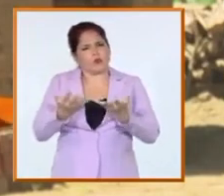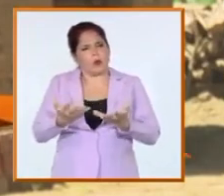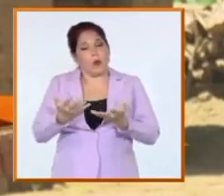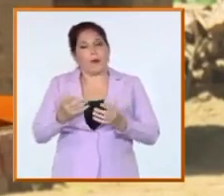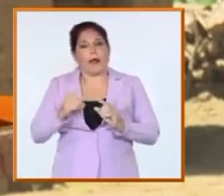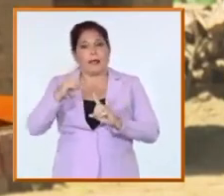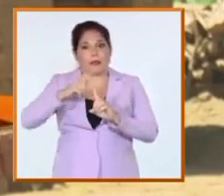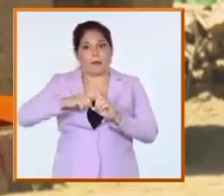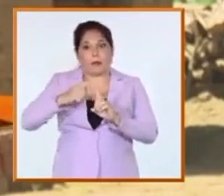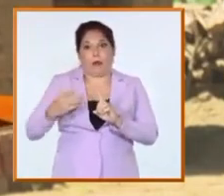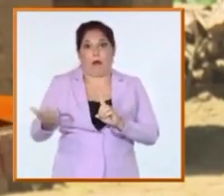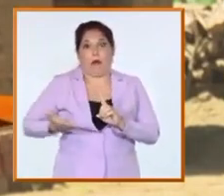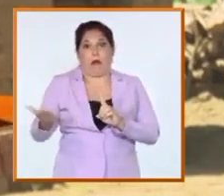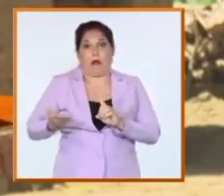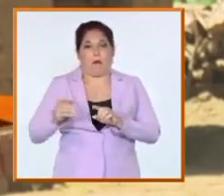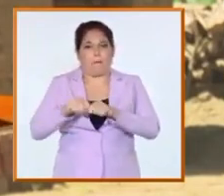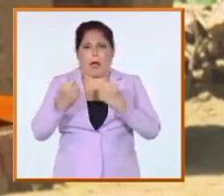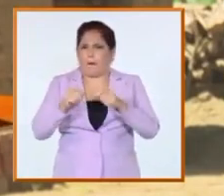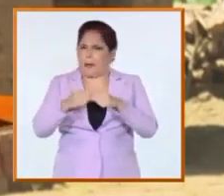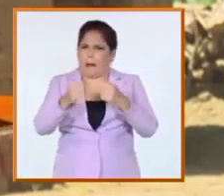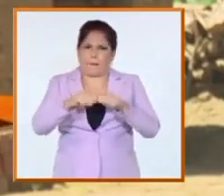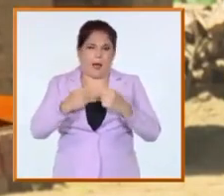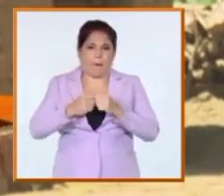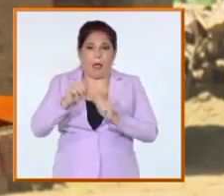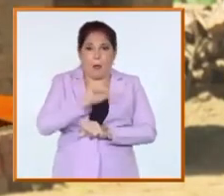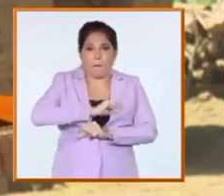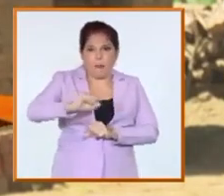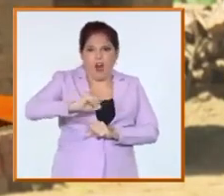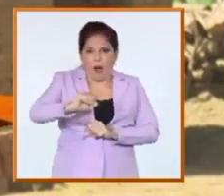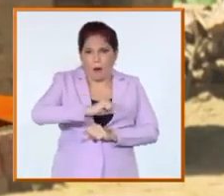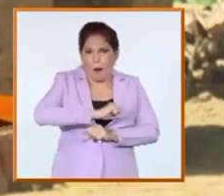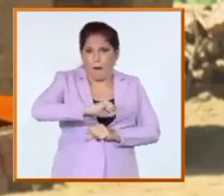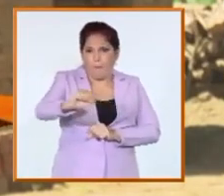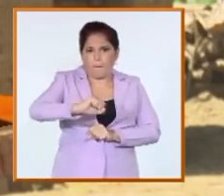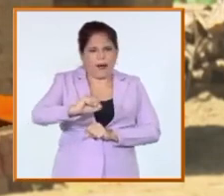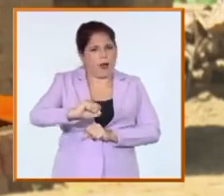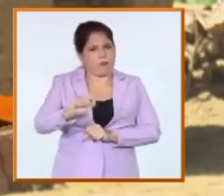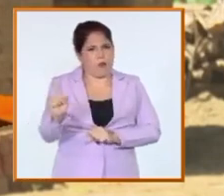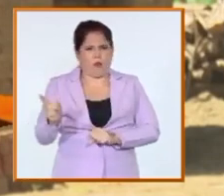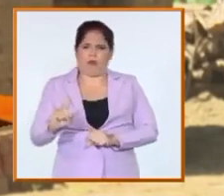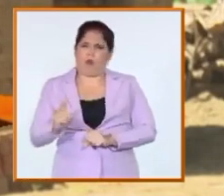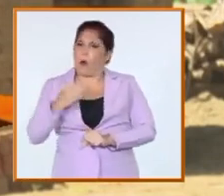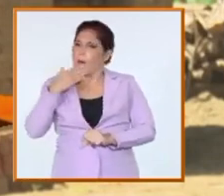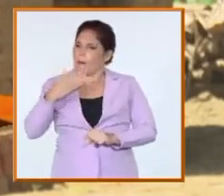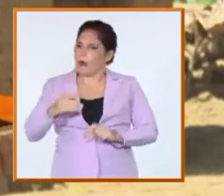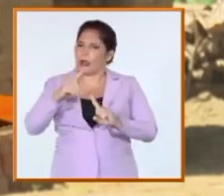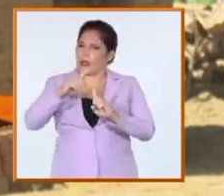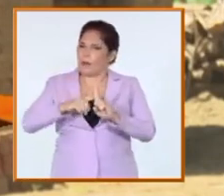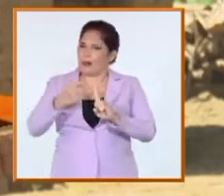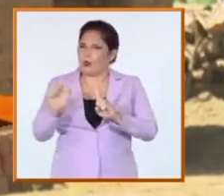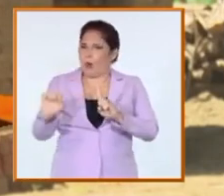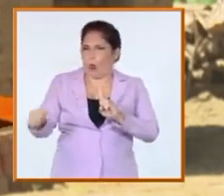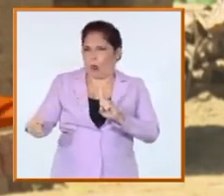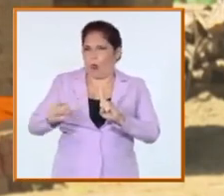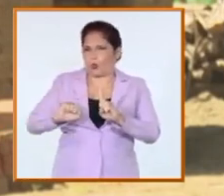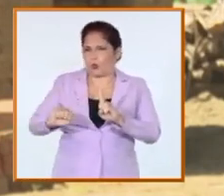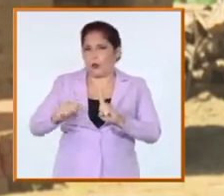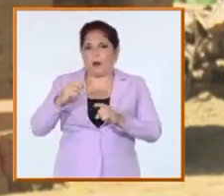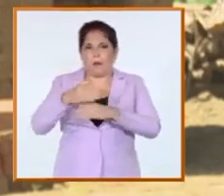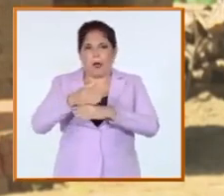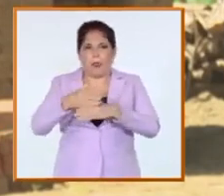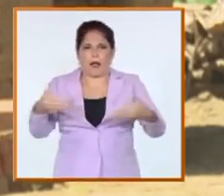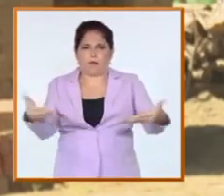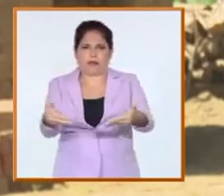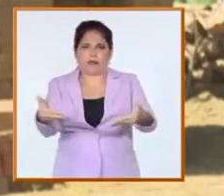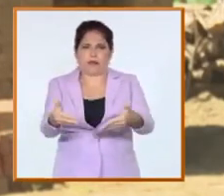se la pura un poco los ladrillos entonces detallan entonces queda galleteado como lo suele decir uno y después entonces